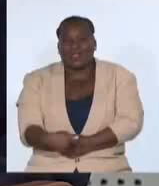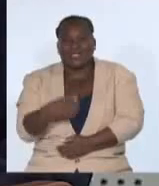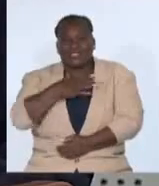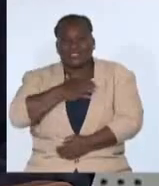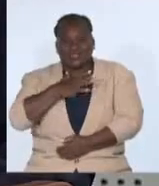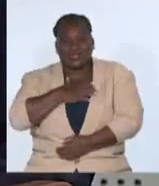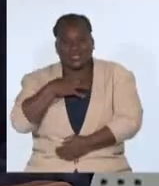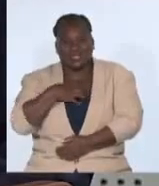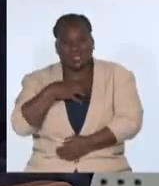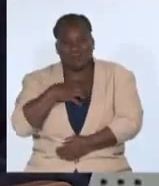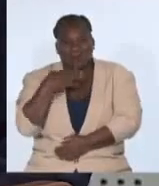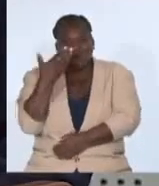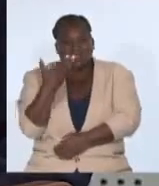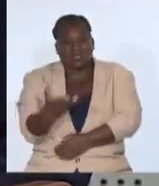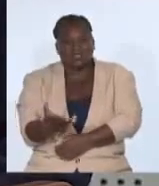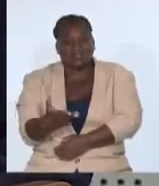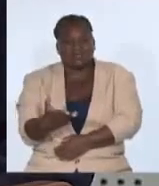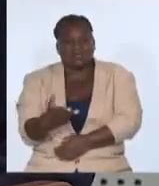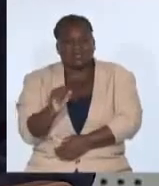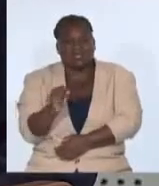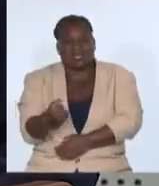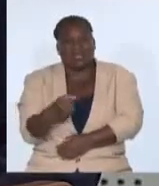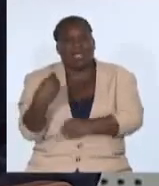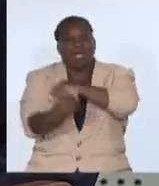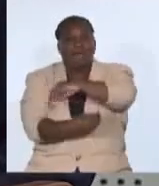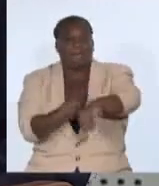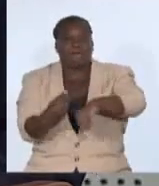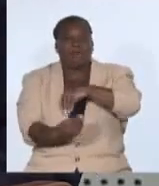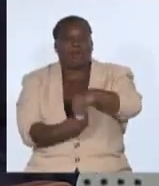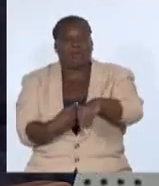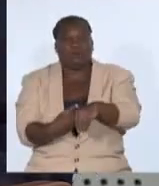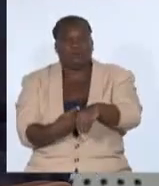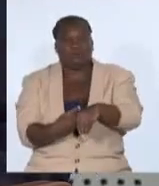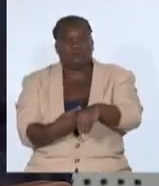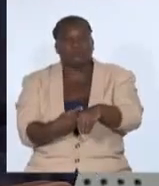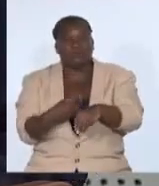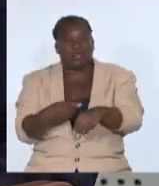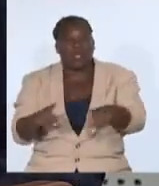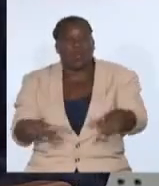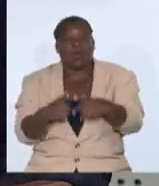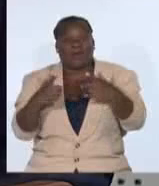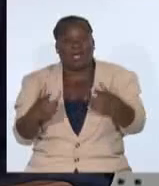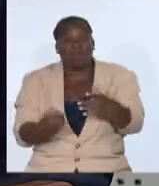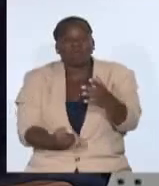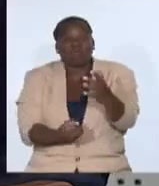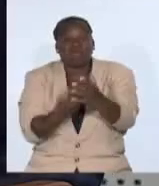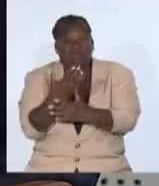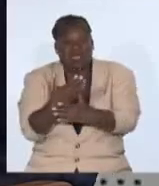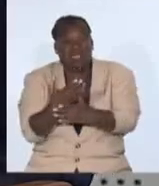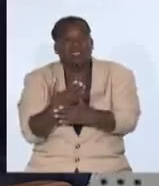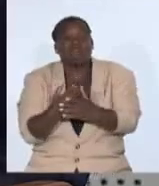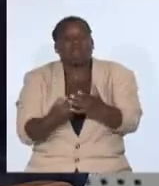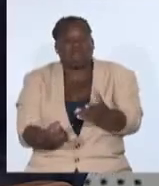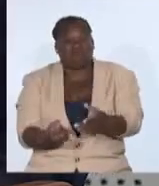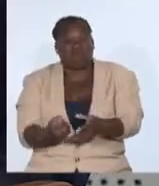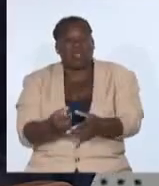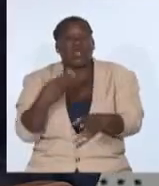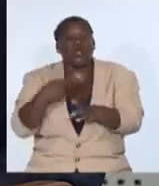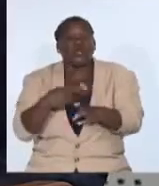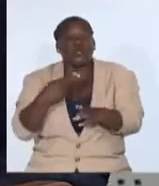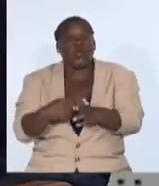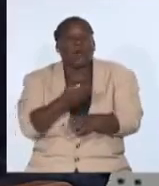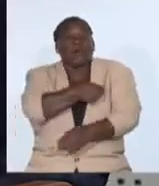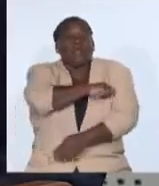para exigir los cambios pendientes en homenaje a los que creyeron y fundaron en nombre de los pueblos que